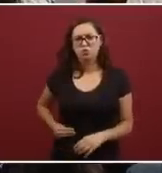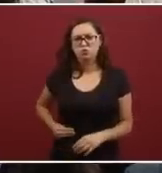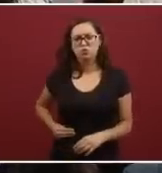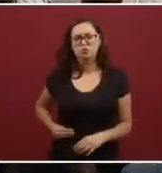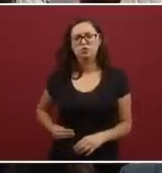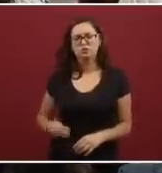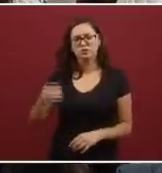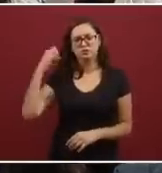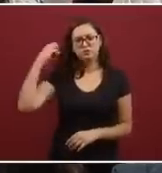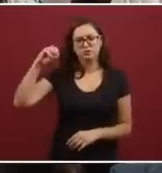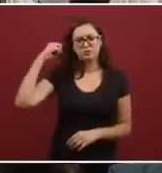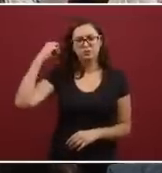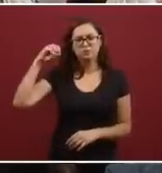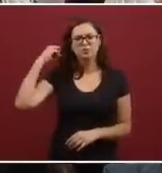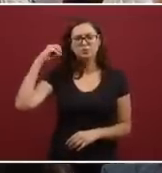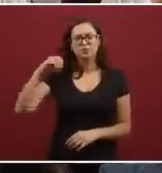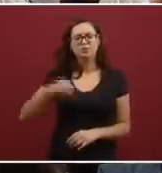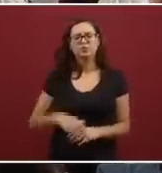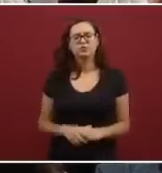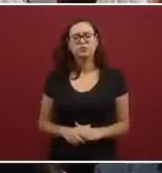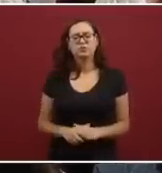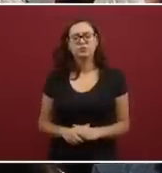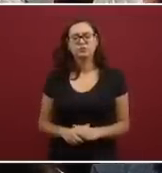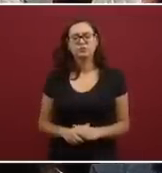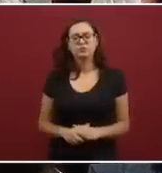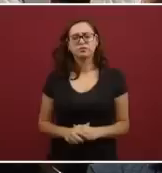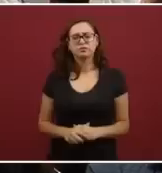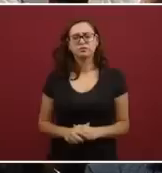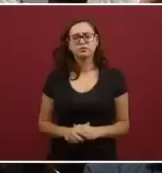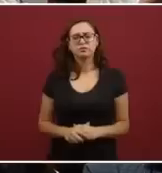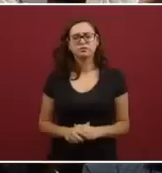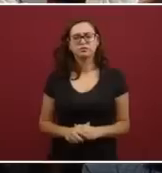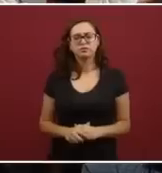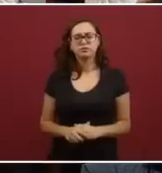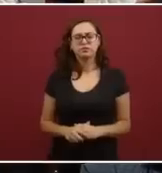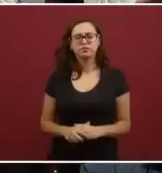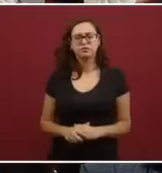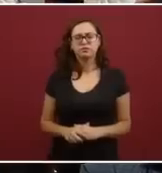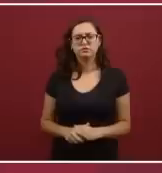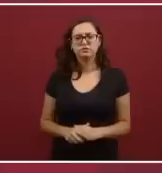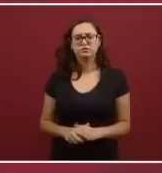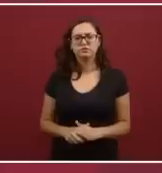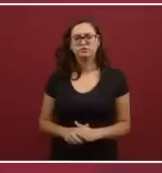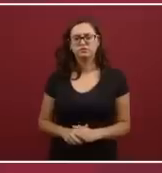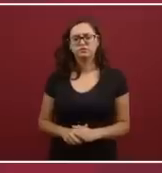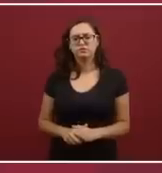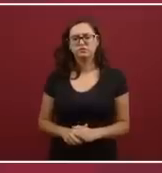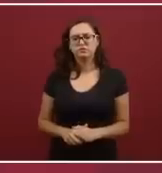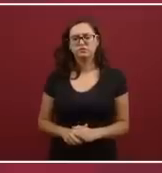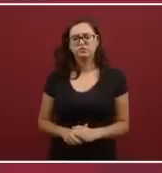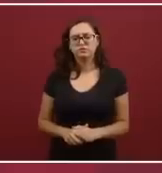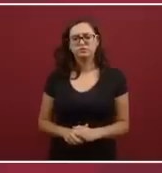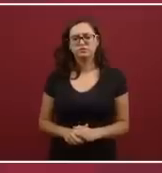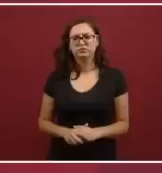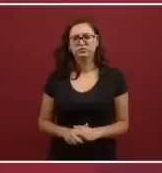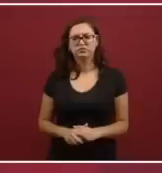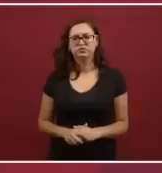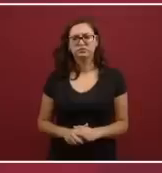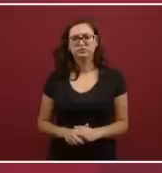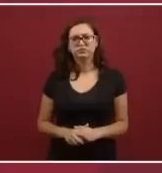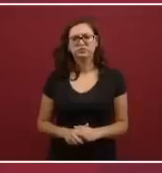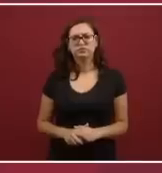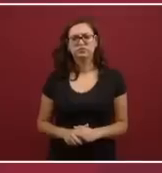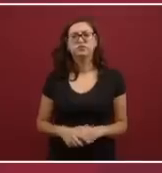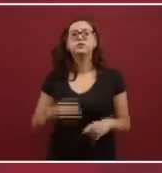de Oaxaca y también se va a dar a conocer que el